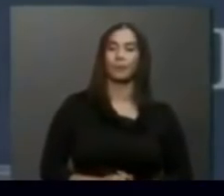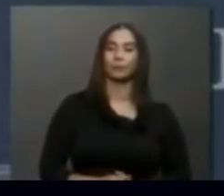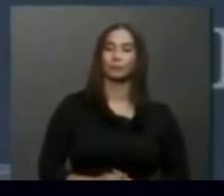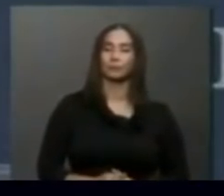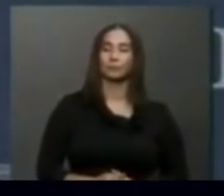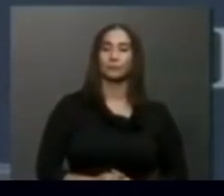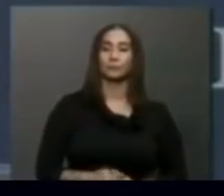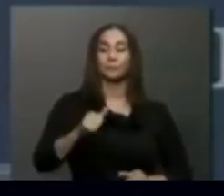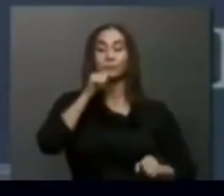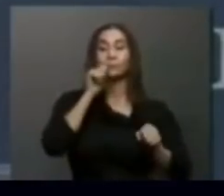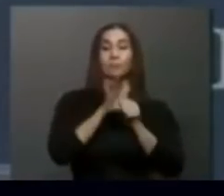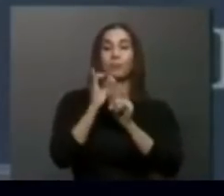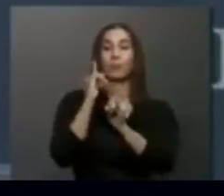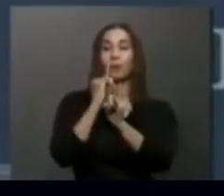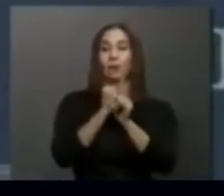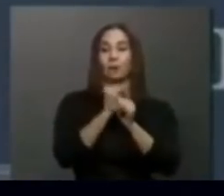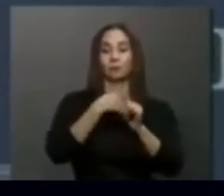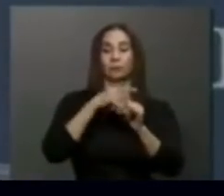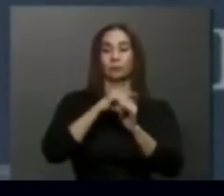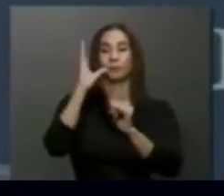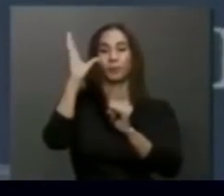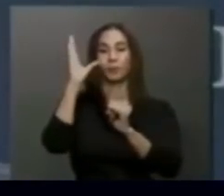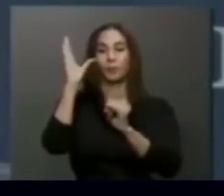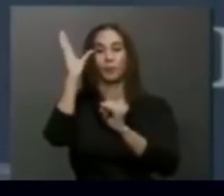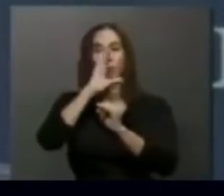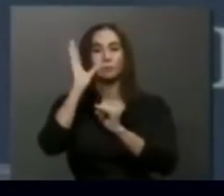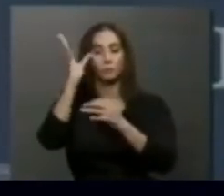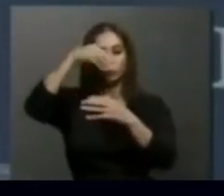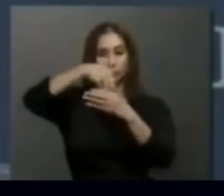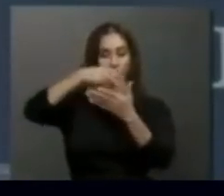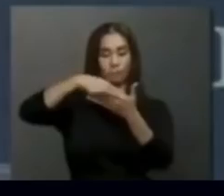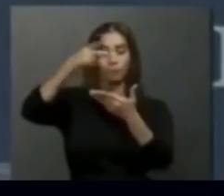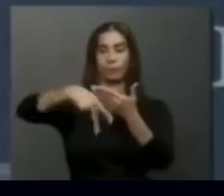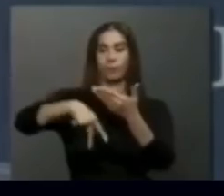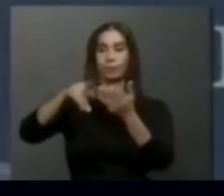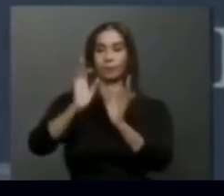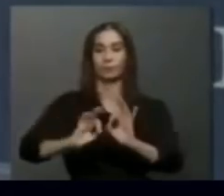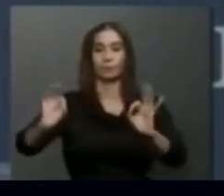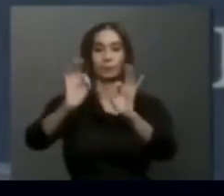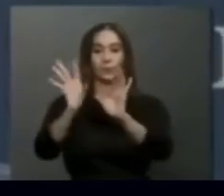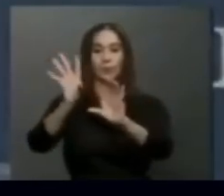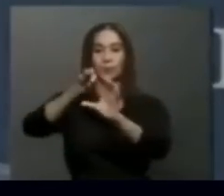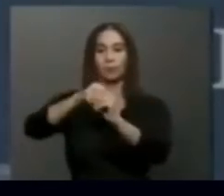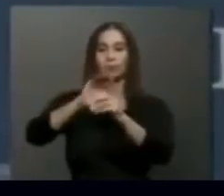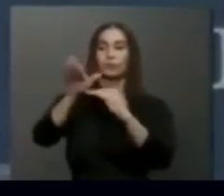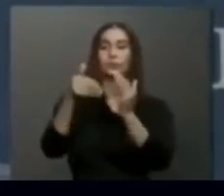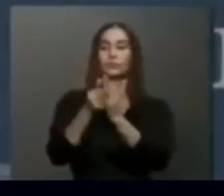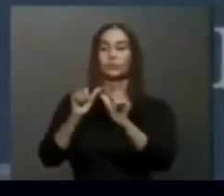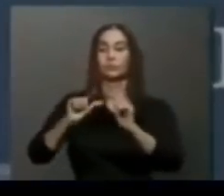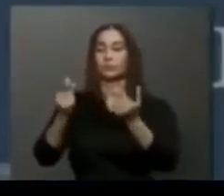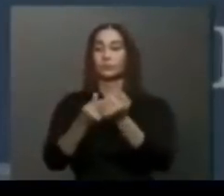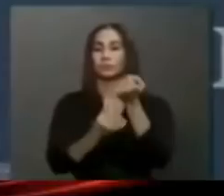compromiso institucional, hemos buscado que dentro del programa Supérate sea una prioridad la inclusión de todos los